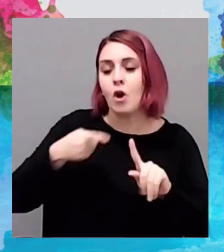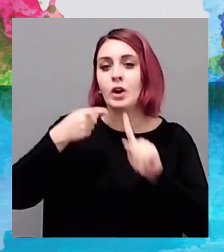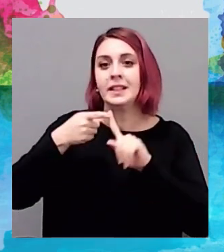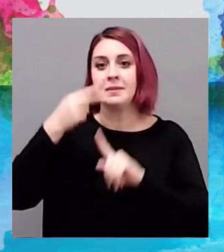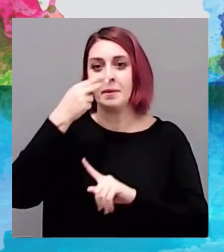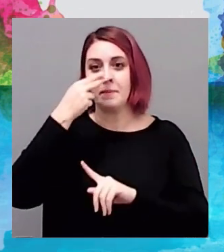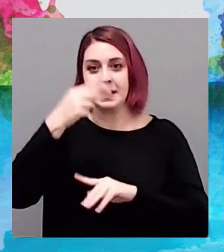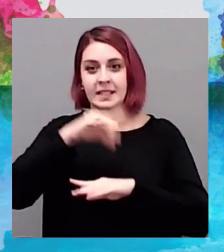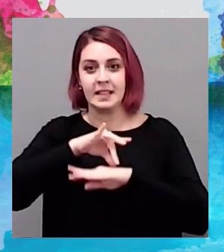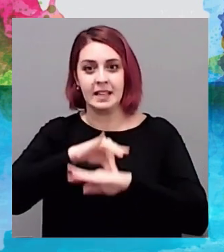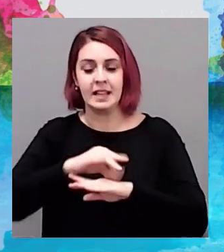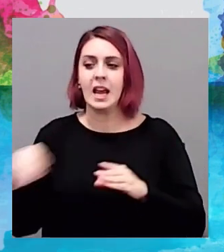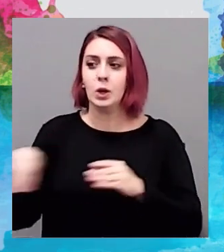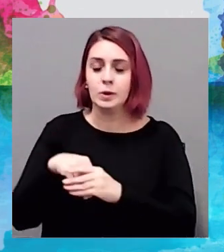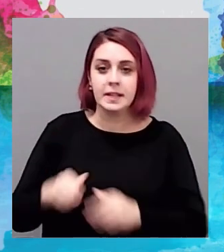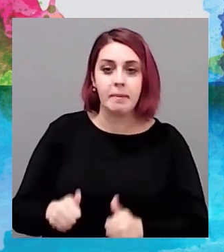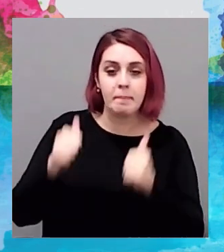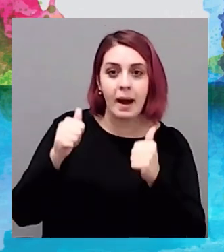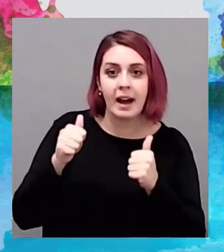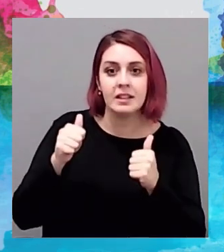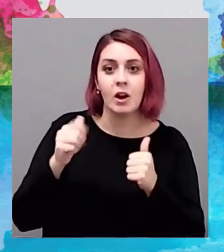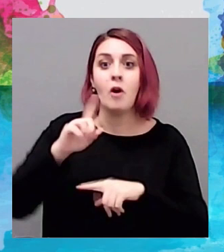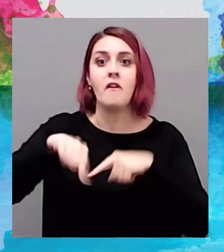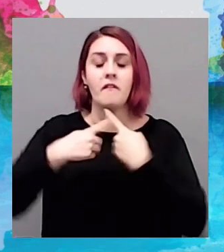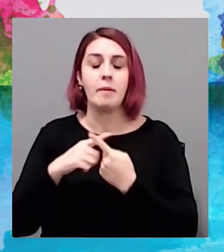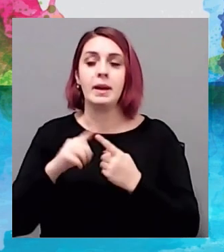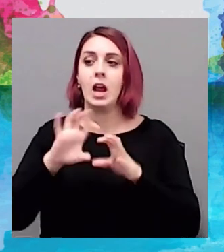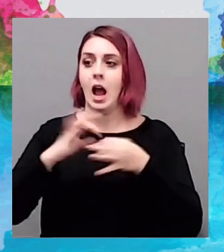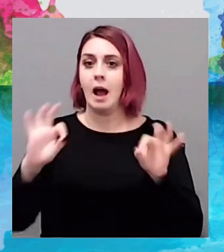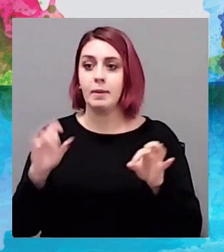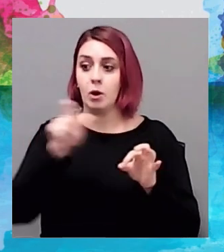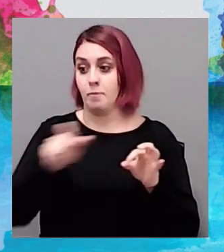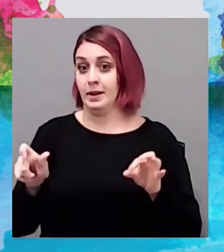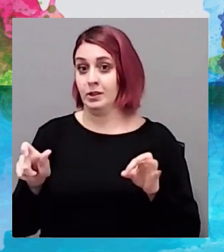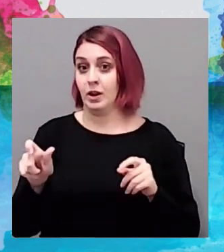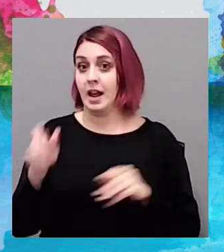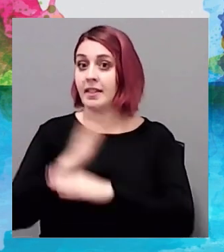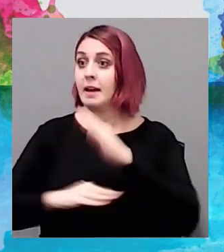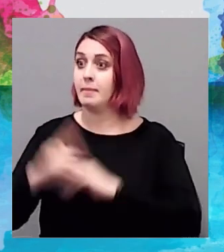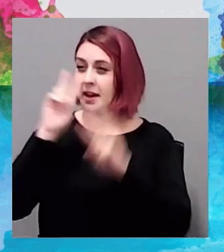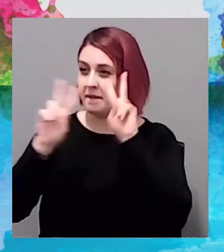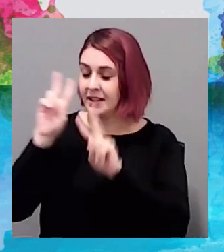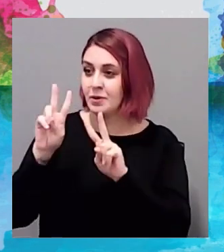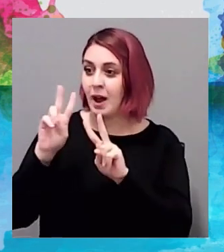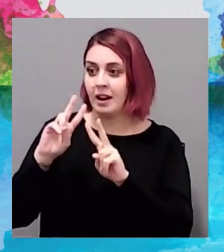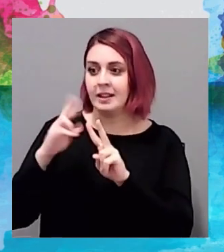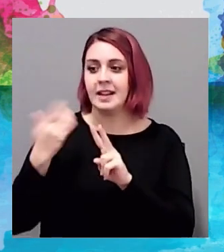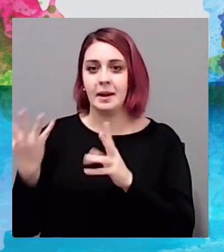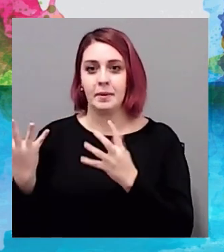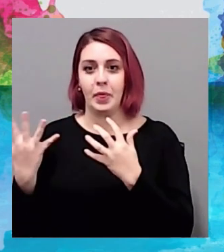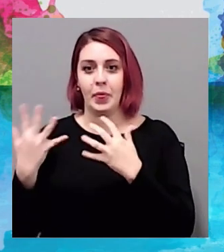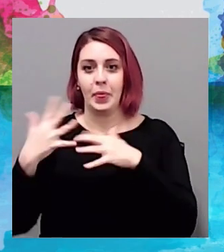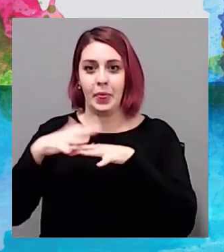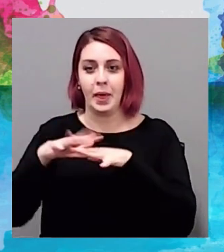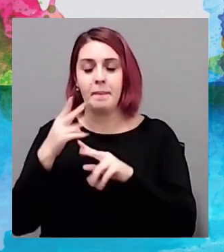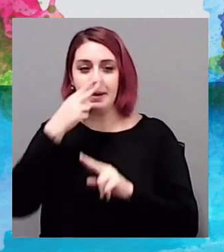las visitas son más inclusivas y las familias o los grupos de amigos de las personas con discapacidad visual también se van integrando en estas